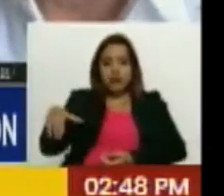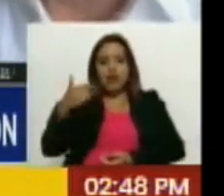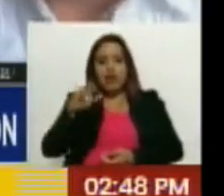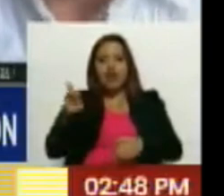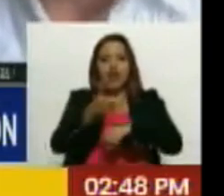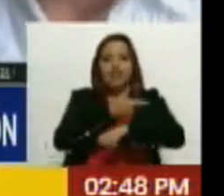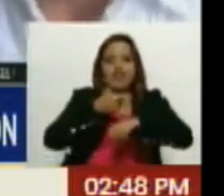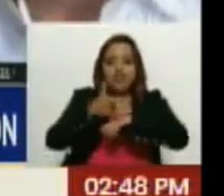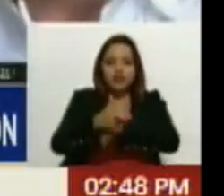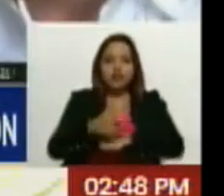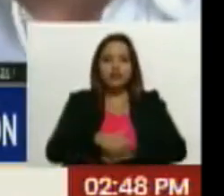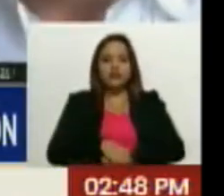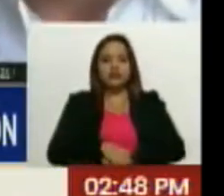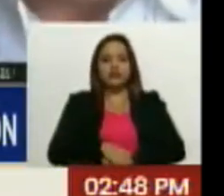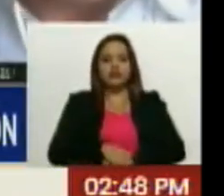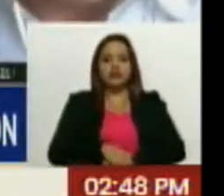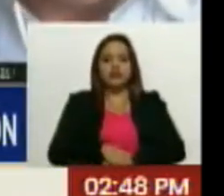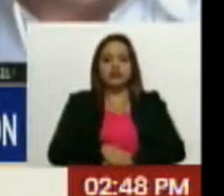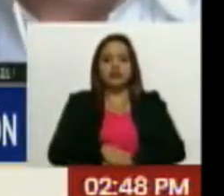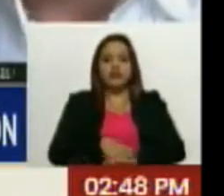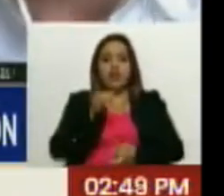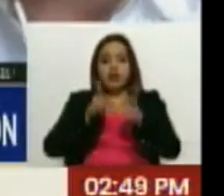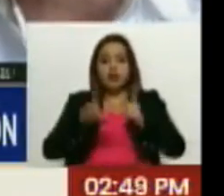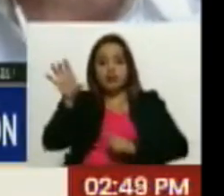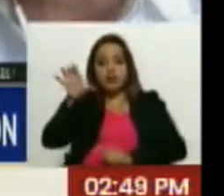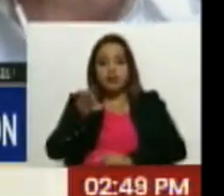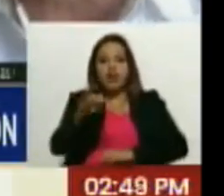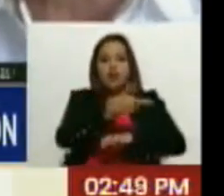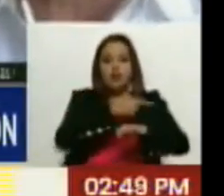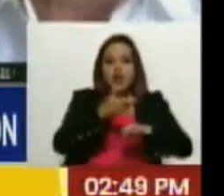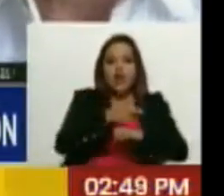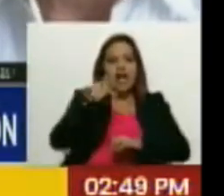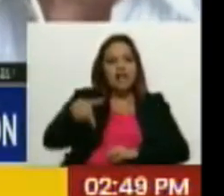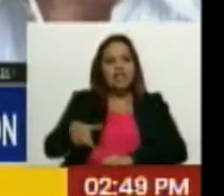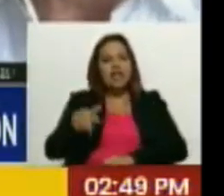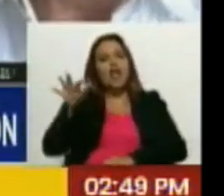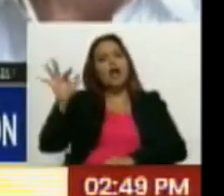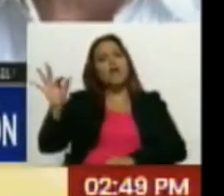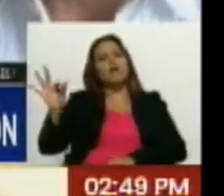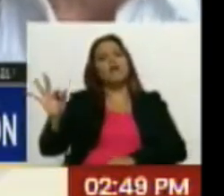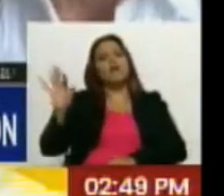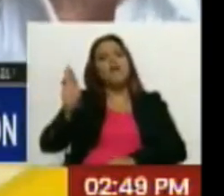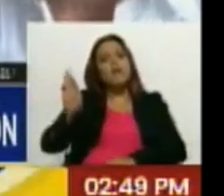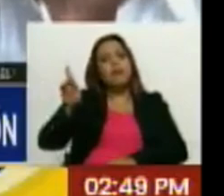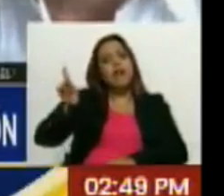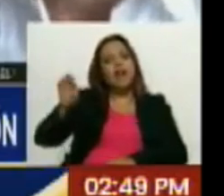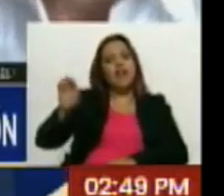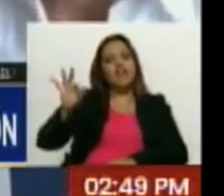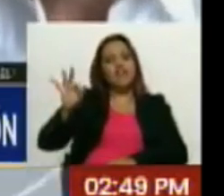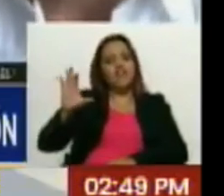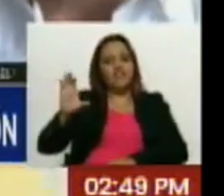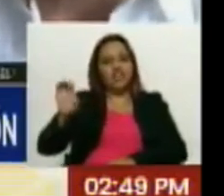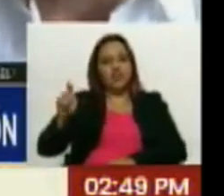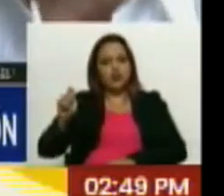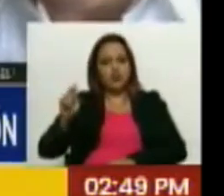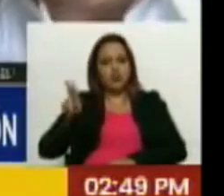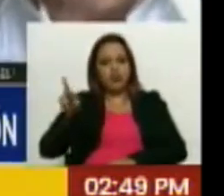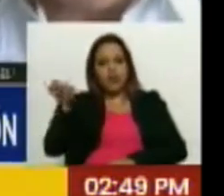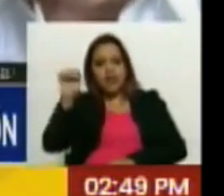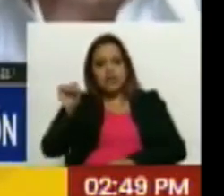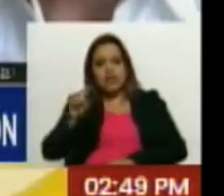gobernadores, de lo que en algunos países se llama gobernadores, en el Ecuador se llama prefecturas, y de alcaldías. Tuvimos el triunfo